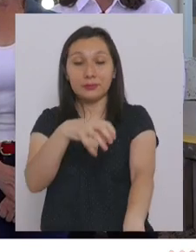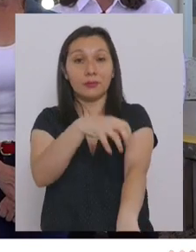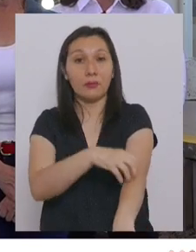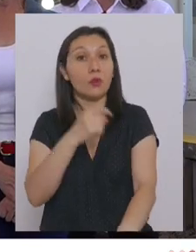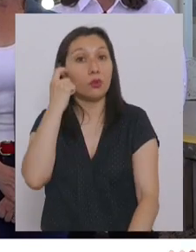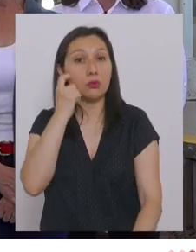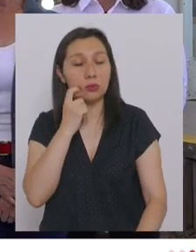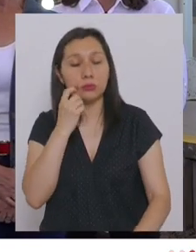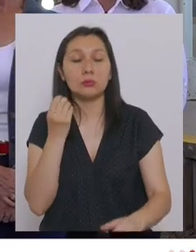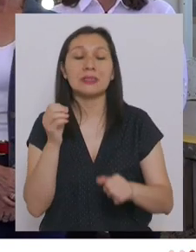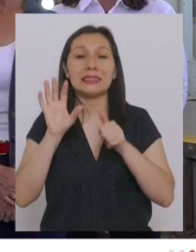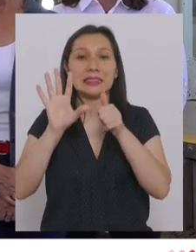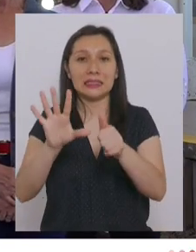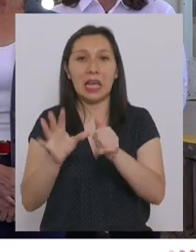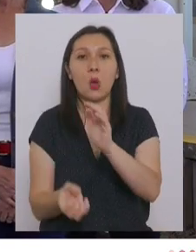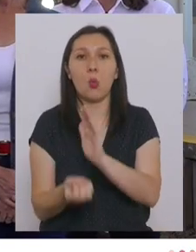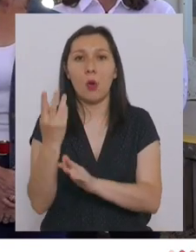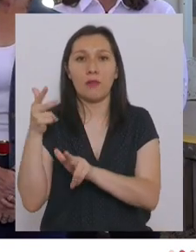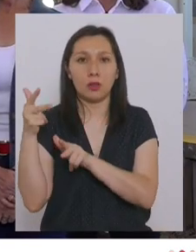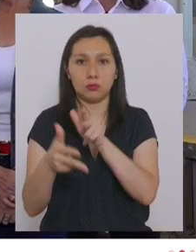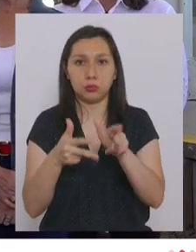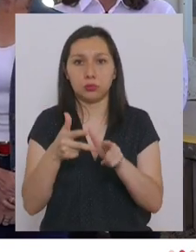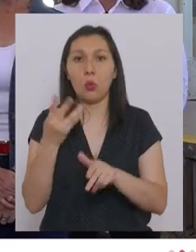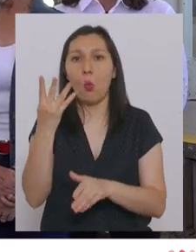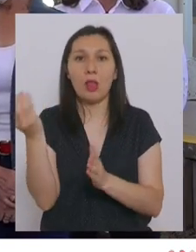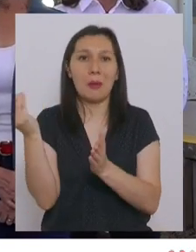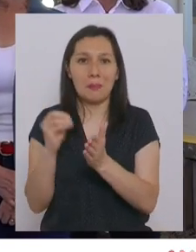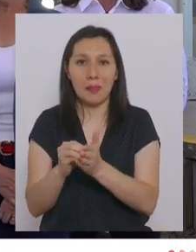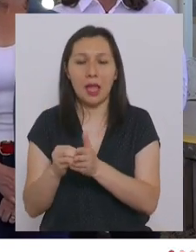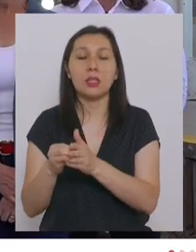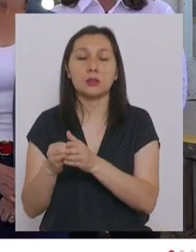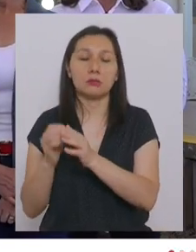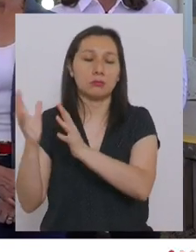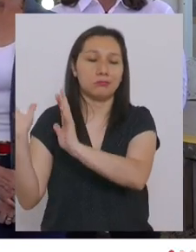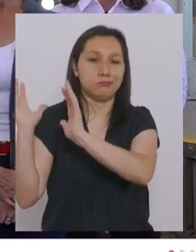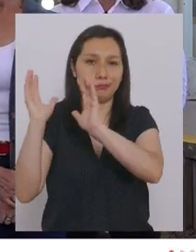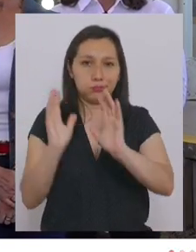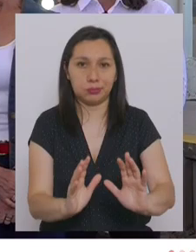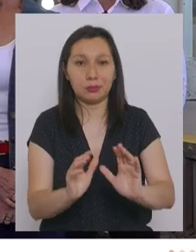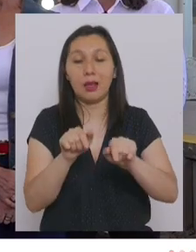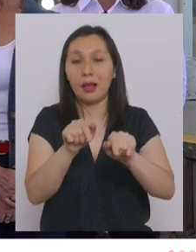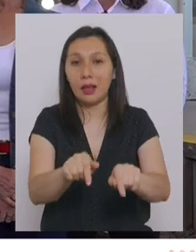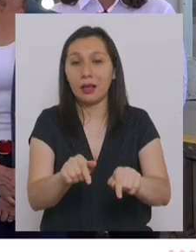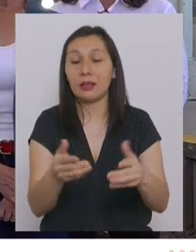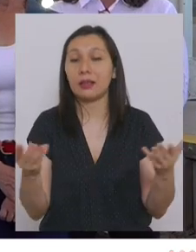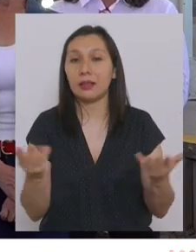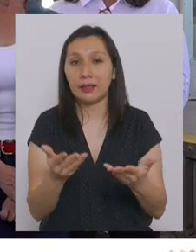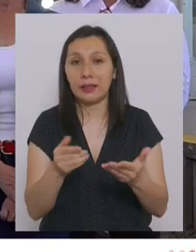O'Higgins ya hemos sumado 6 trenes nuevos y vienen 4 más en camino. Y por tanto,